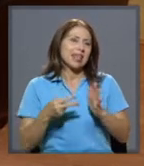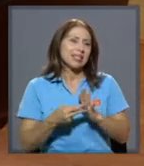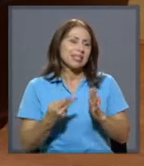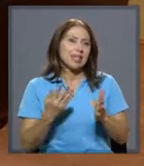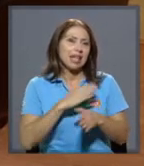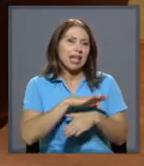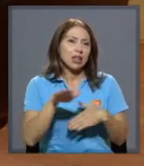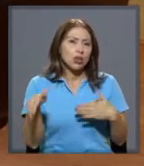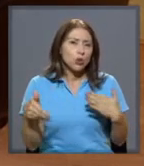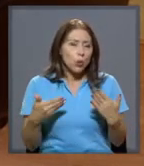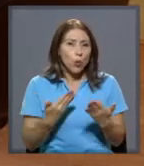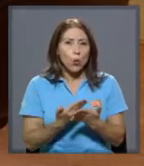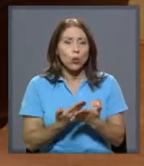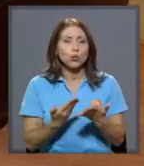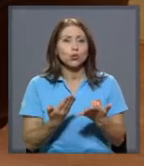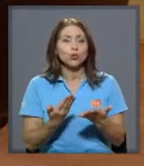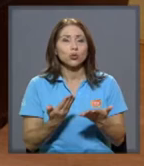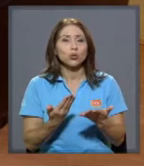todos los